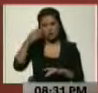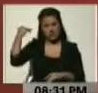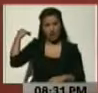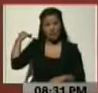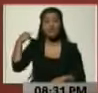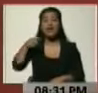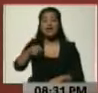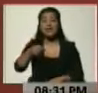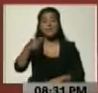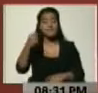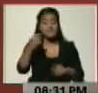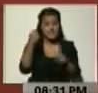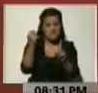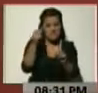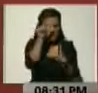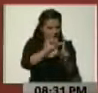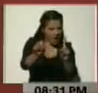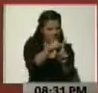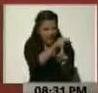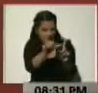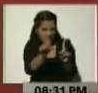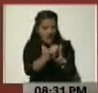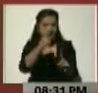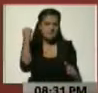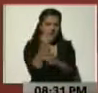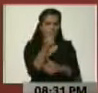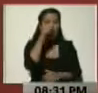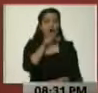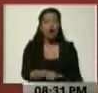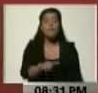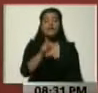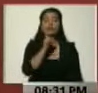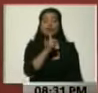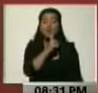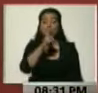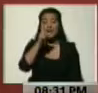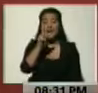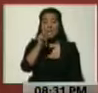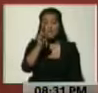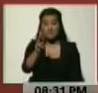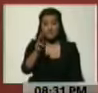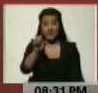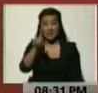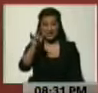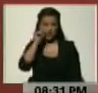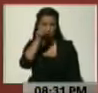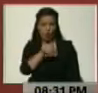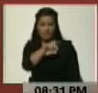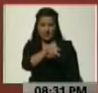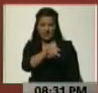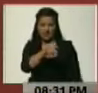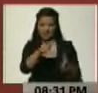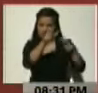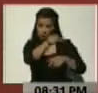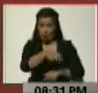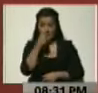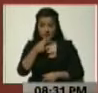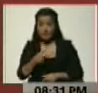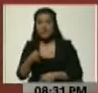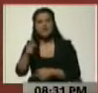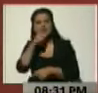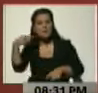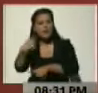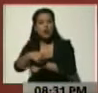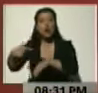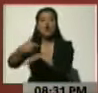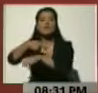el joven comunista José Petit Colina. Fue detenido por el CIFA durante el gobierno de Raúl Leoni. Se desconoce aún su paradero.